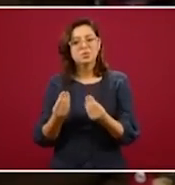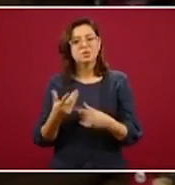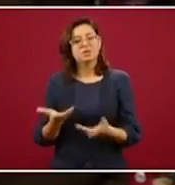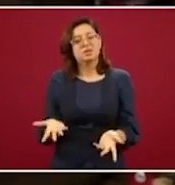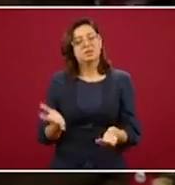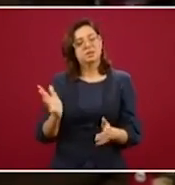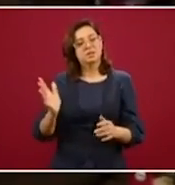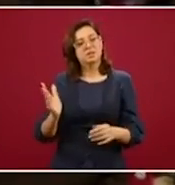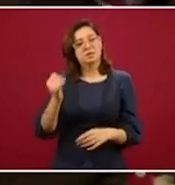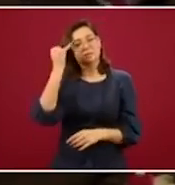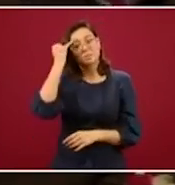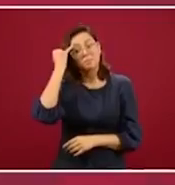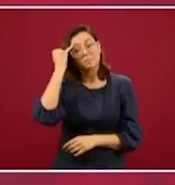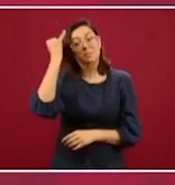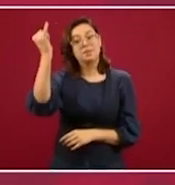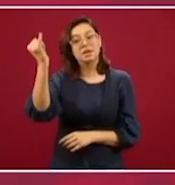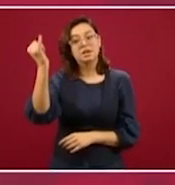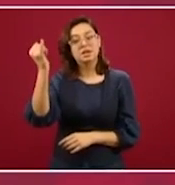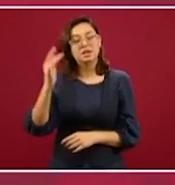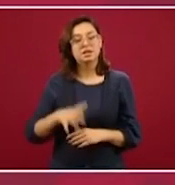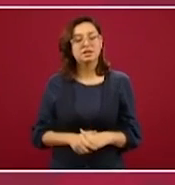Imagínense lo que